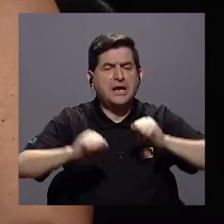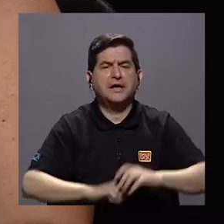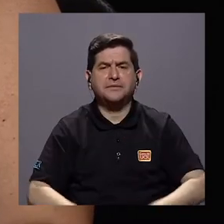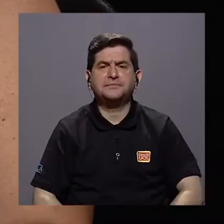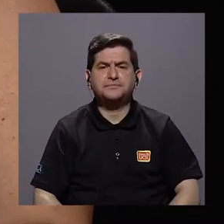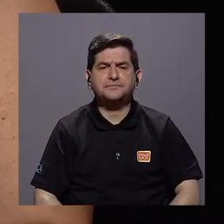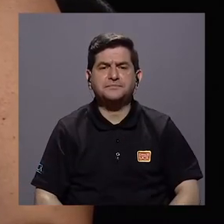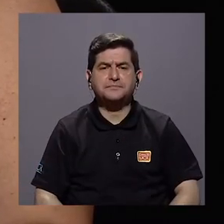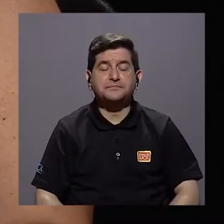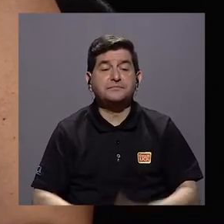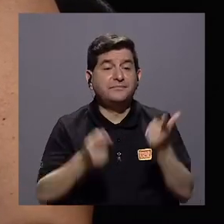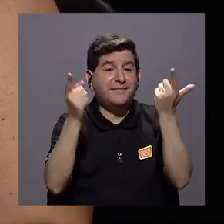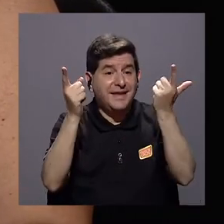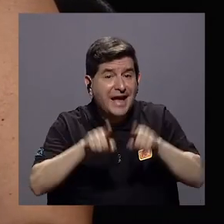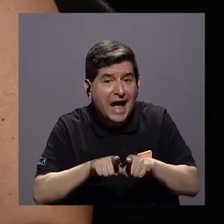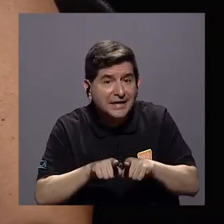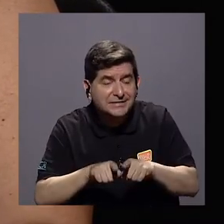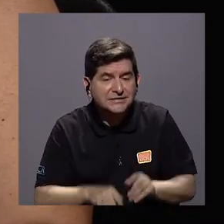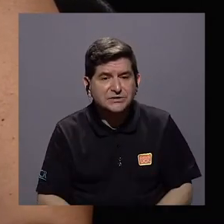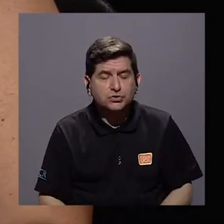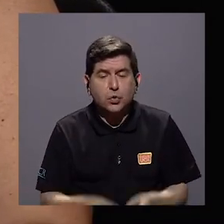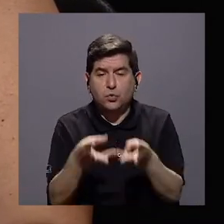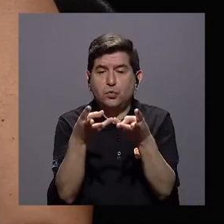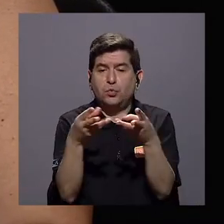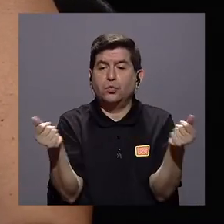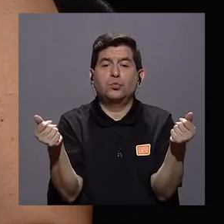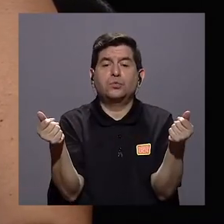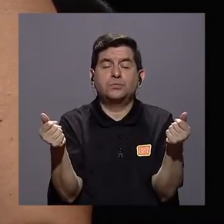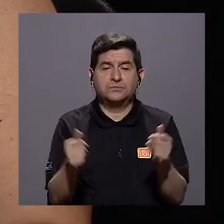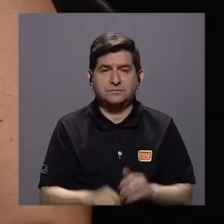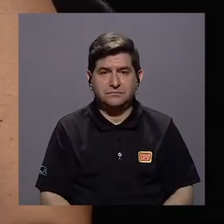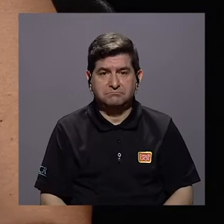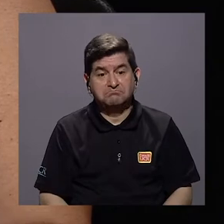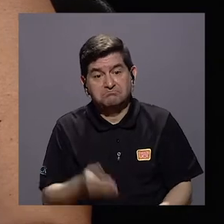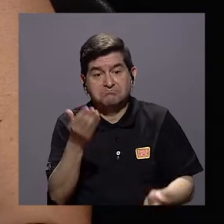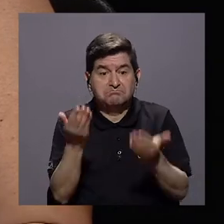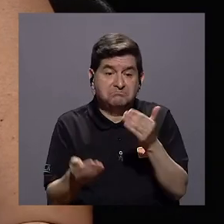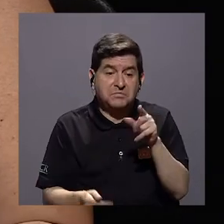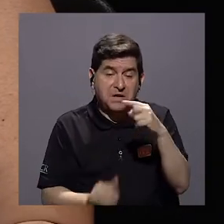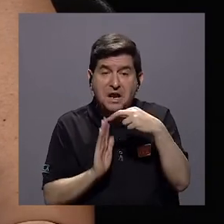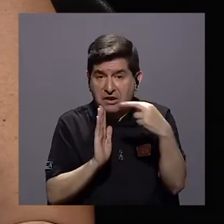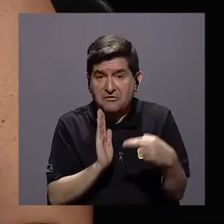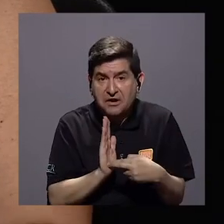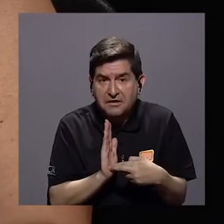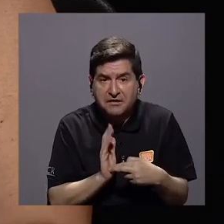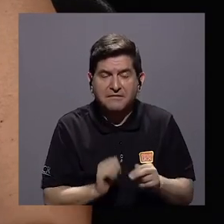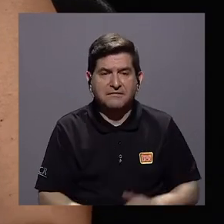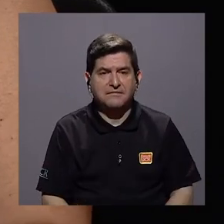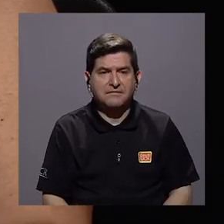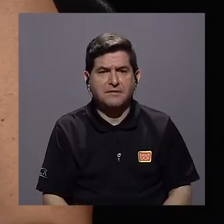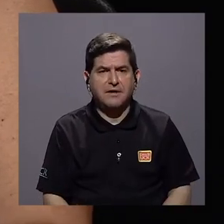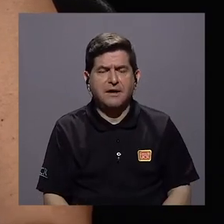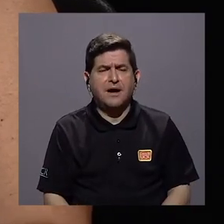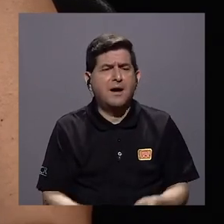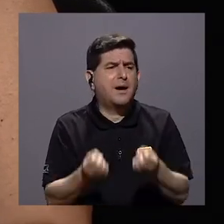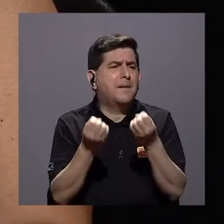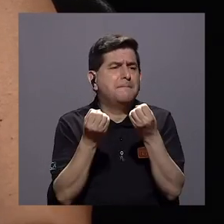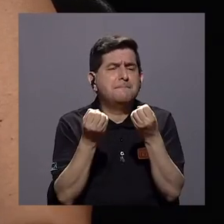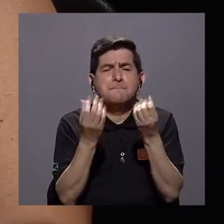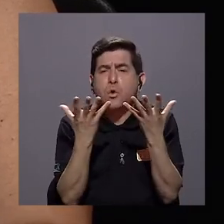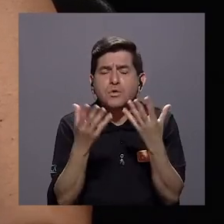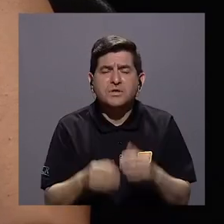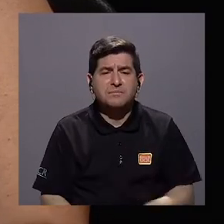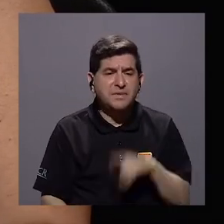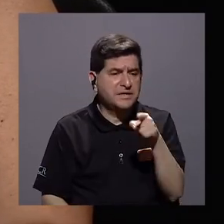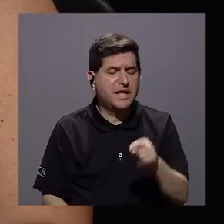activos. En caso de que desaparezca esta regulación, pues habrán